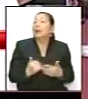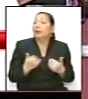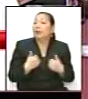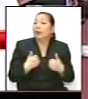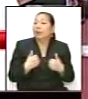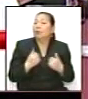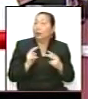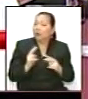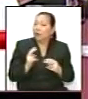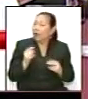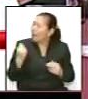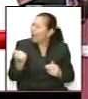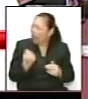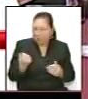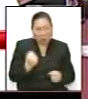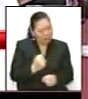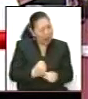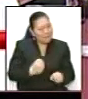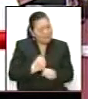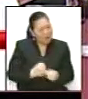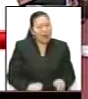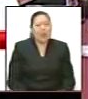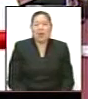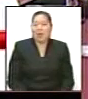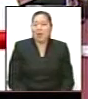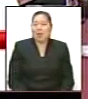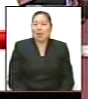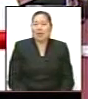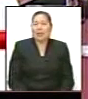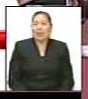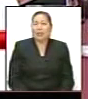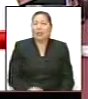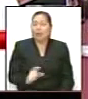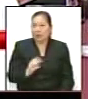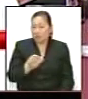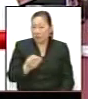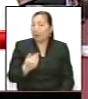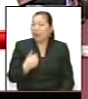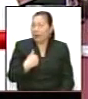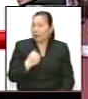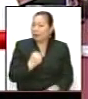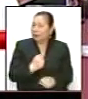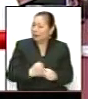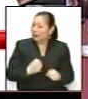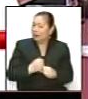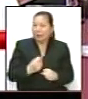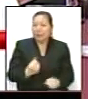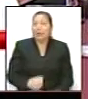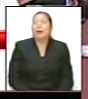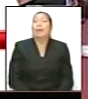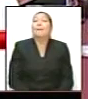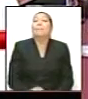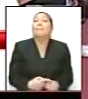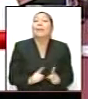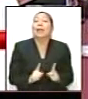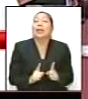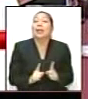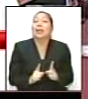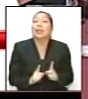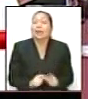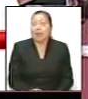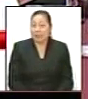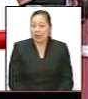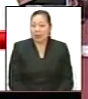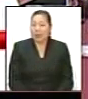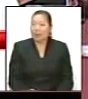que pisar el acelerador. Por su intermedio al señor Chuy, tenemos que pisar el acelerador. Pero el acelerador,